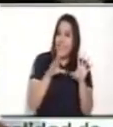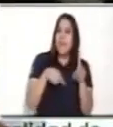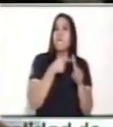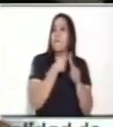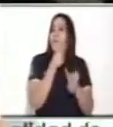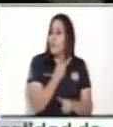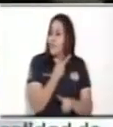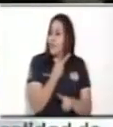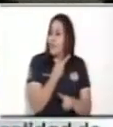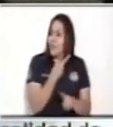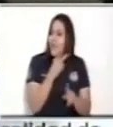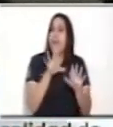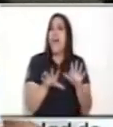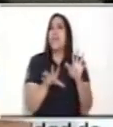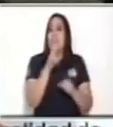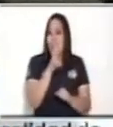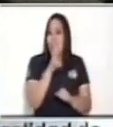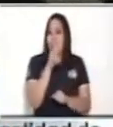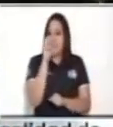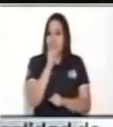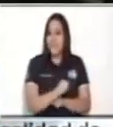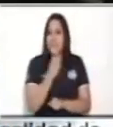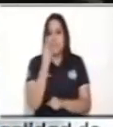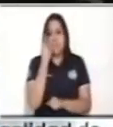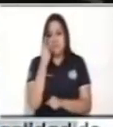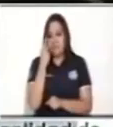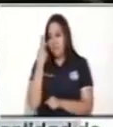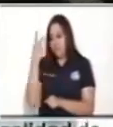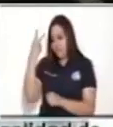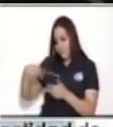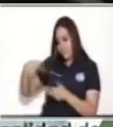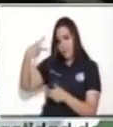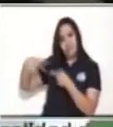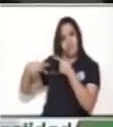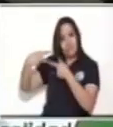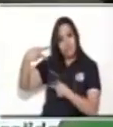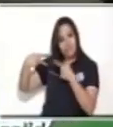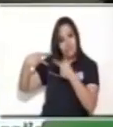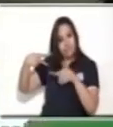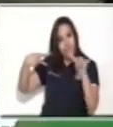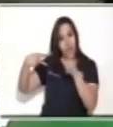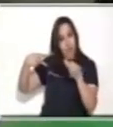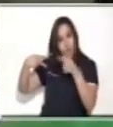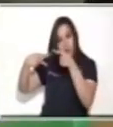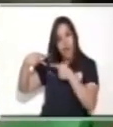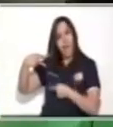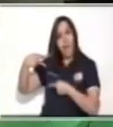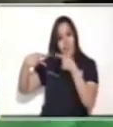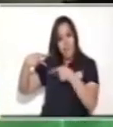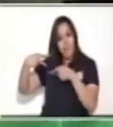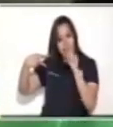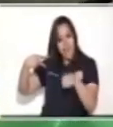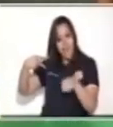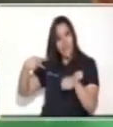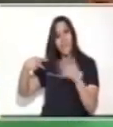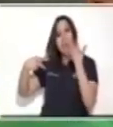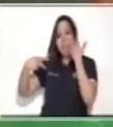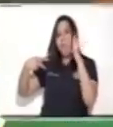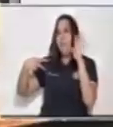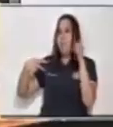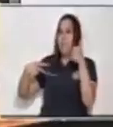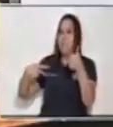2? 12. Es exactamente lo mismo. Otra vez lo volvimos a comprobar. Muy